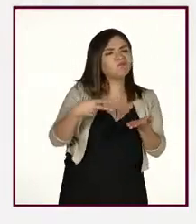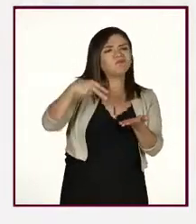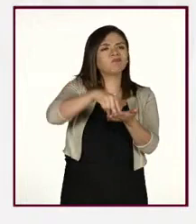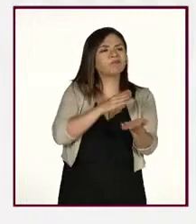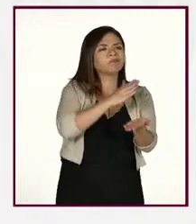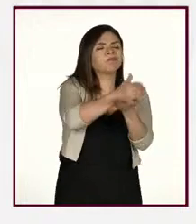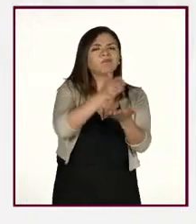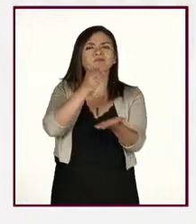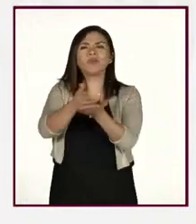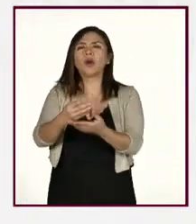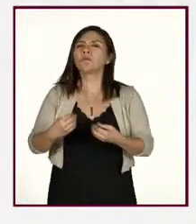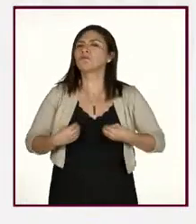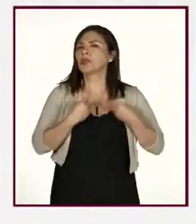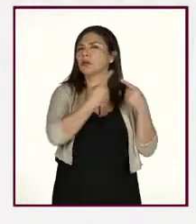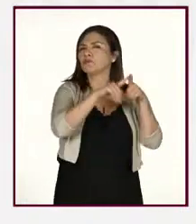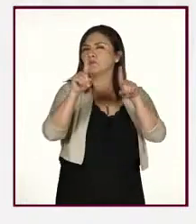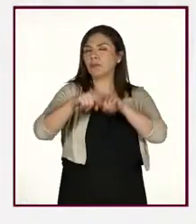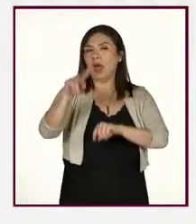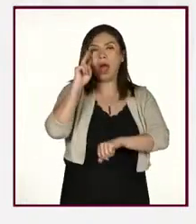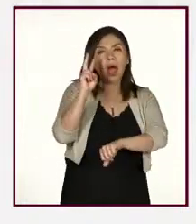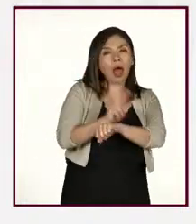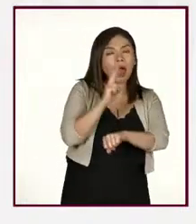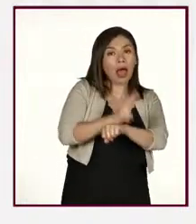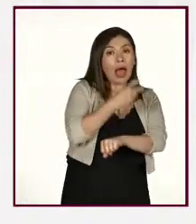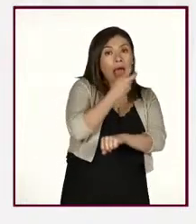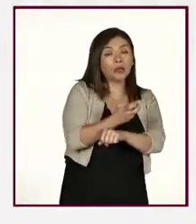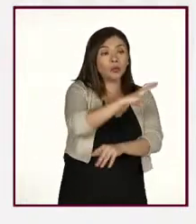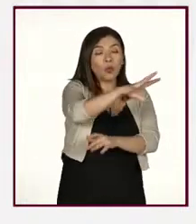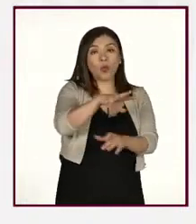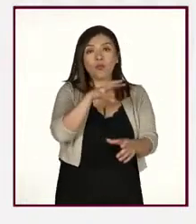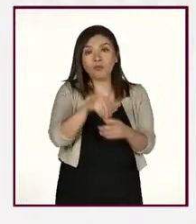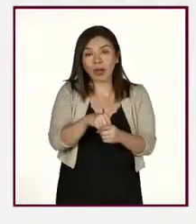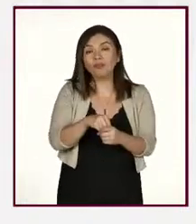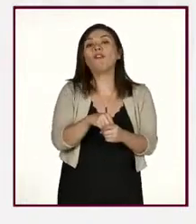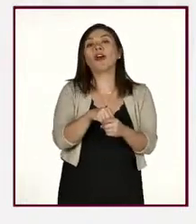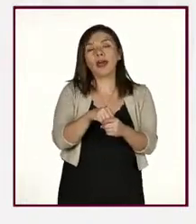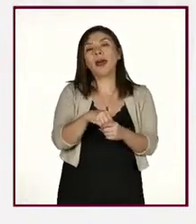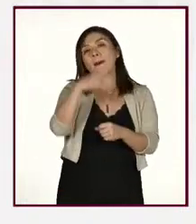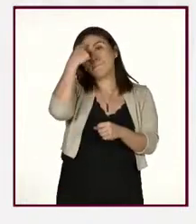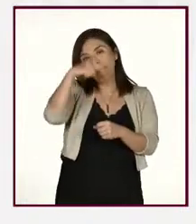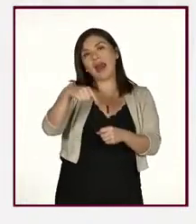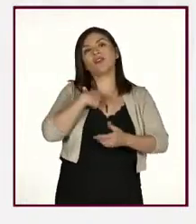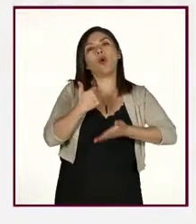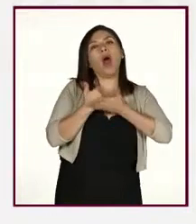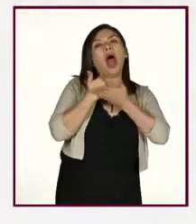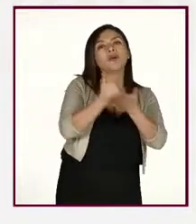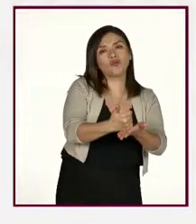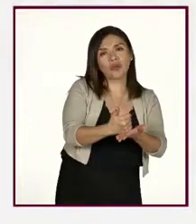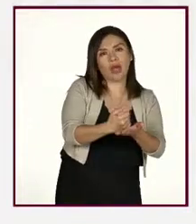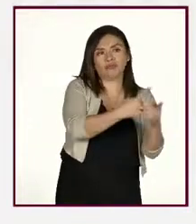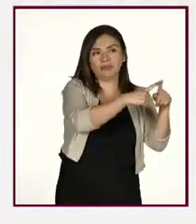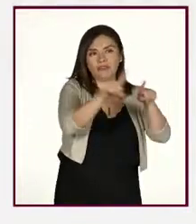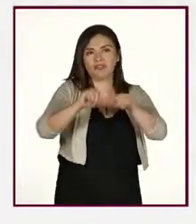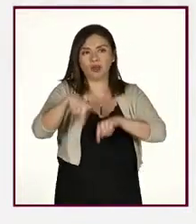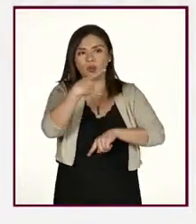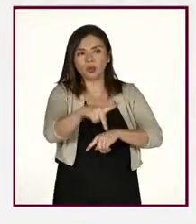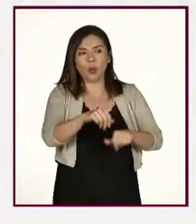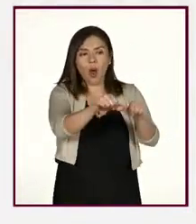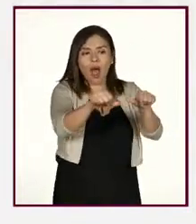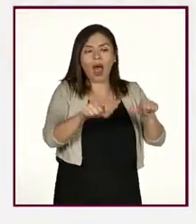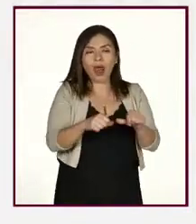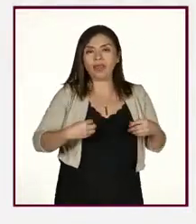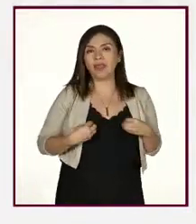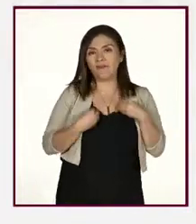los niños, las niñas, los adolescentes, ¿sí? Y tratar de intervenir, ¿no? En todos esos ambientes para tener un